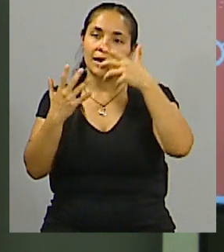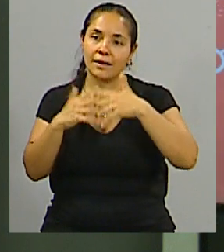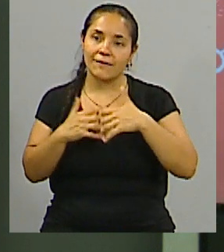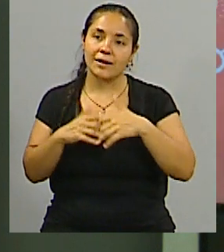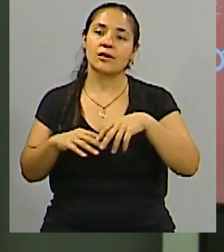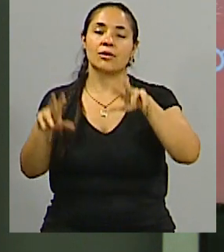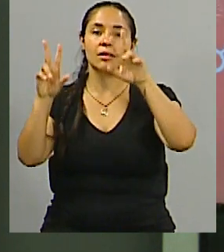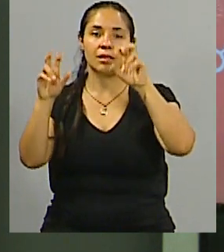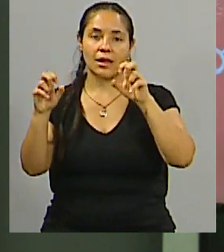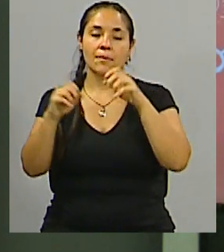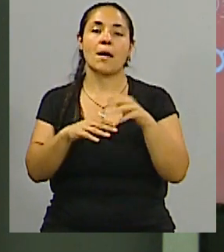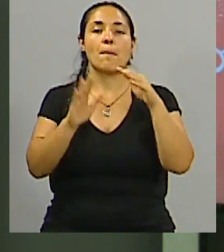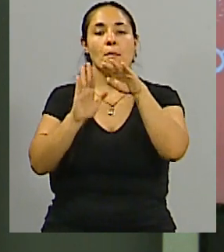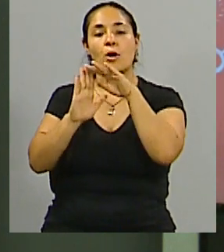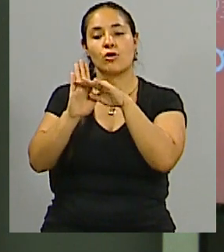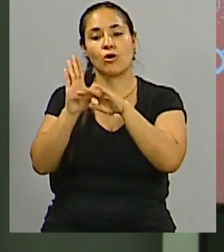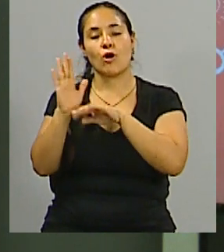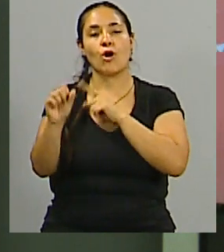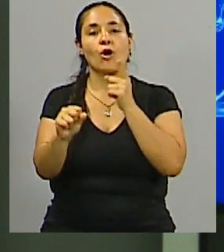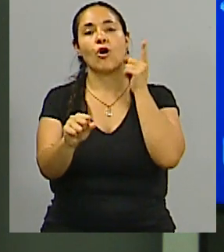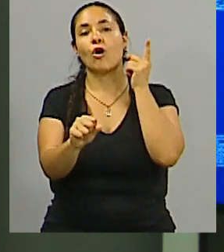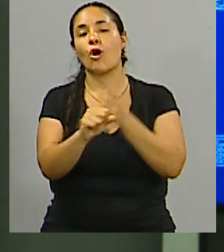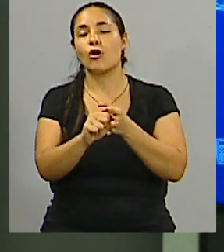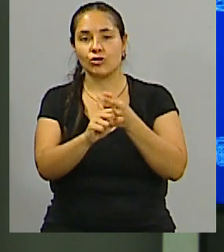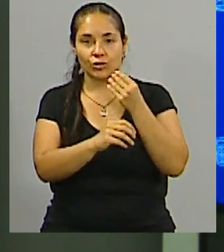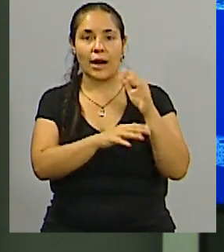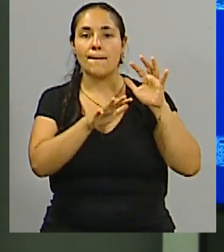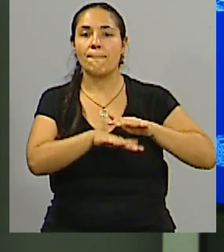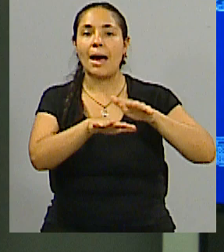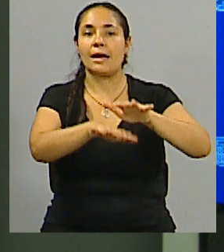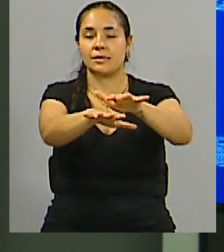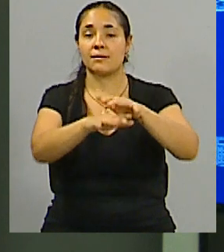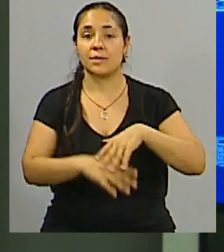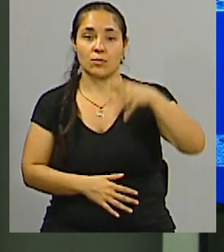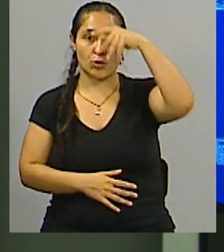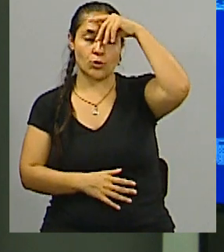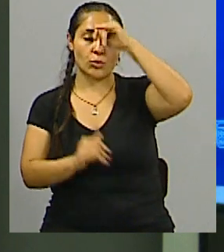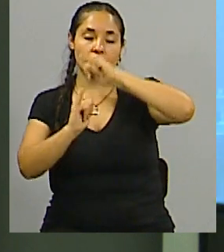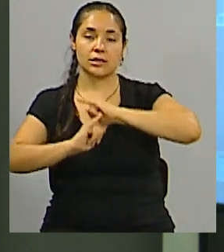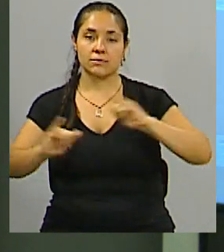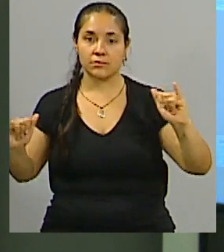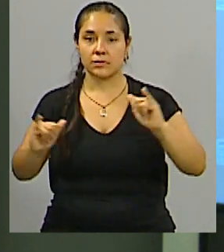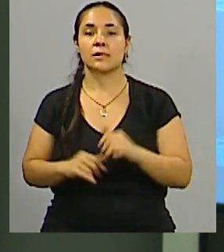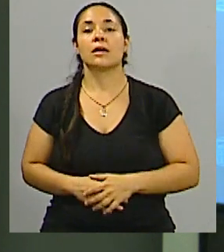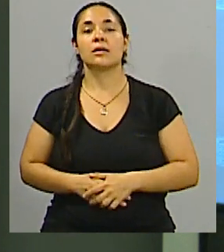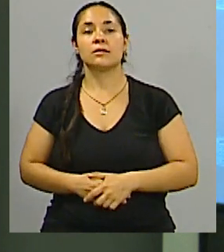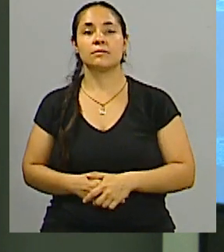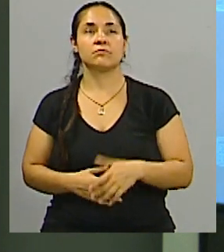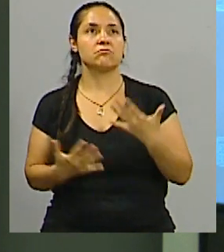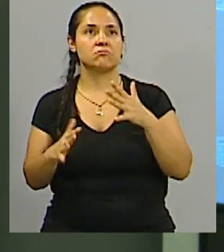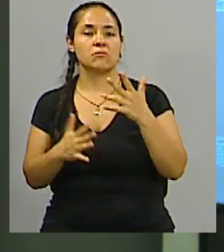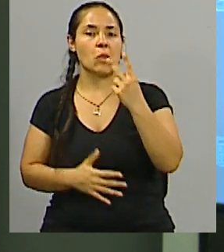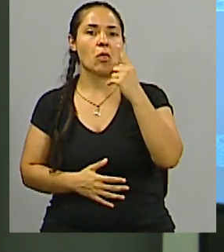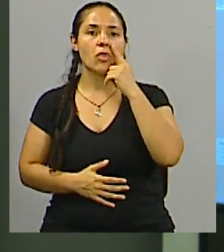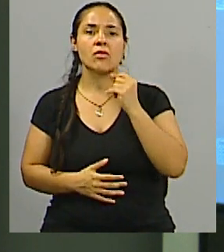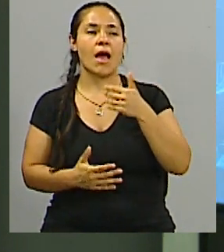este protocolo antipiquetes que dio a conocer la ministra Patricia Bullrich, ¿sí? Hará 2 días